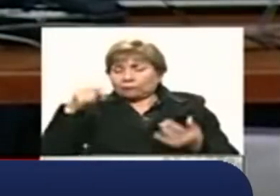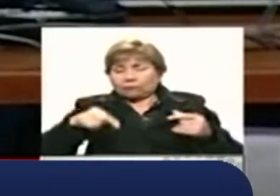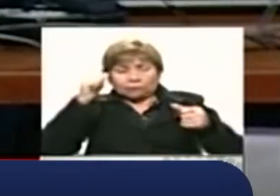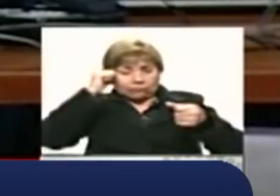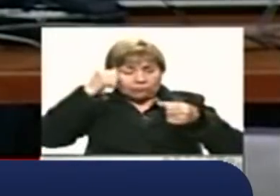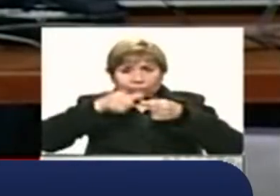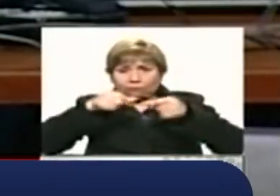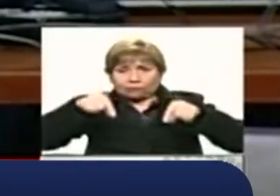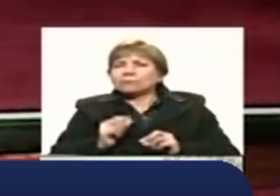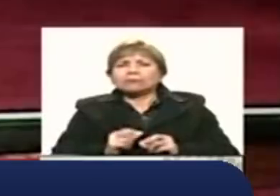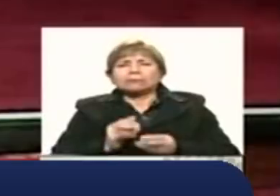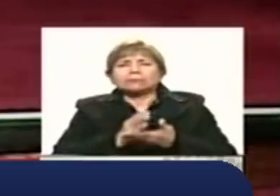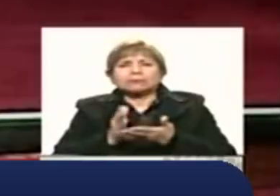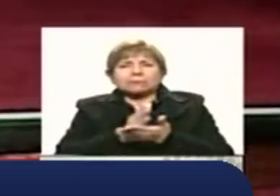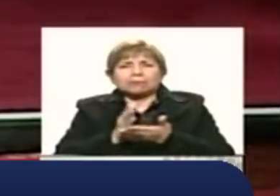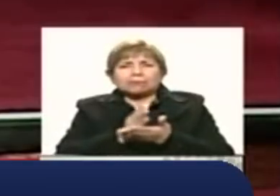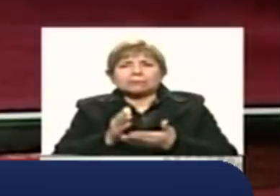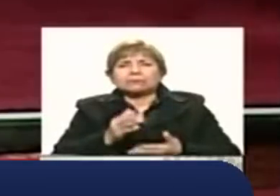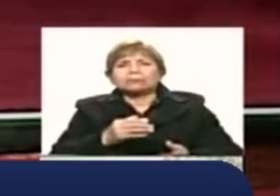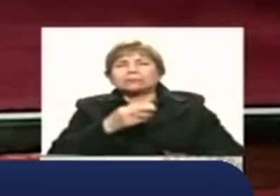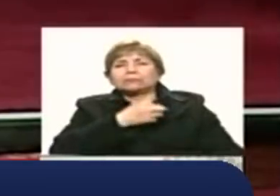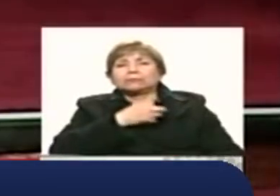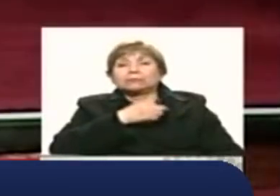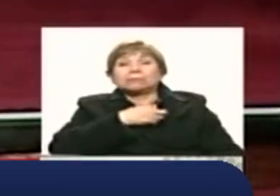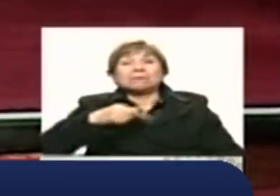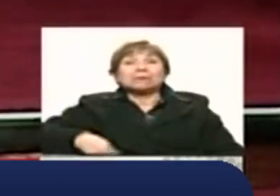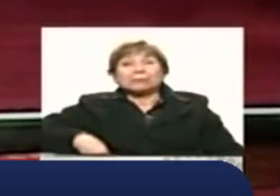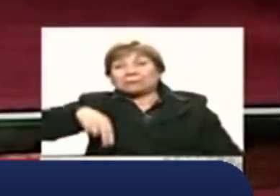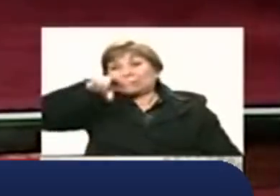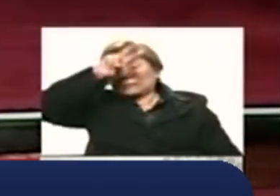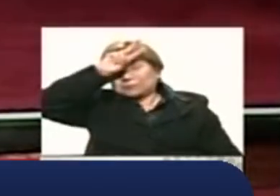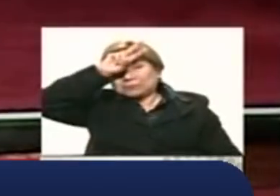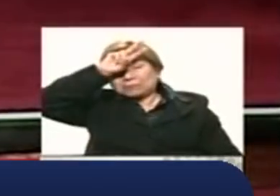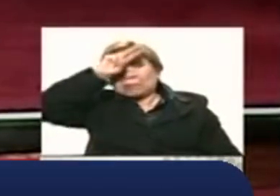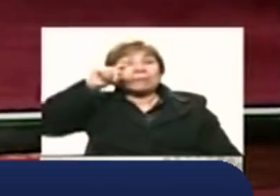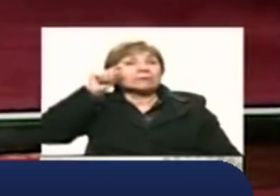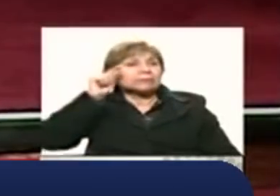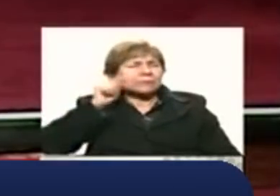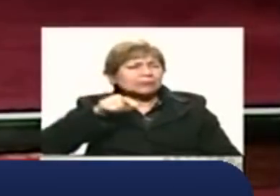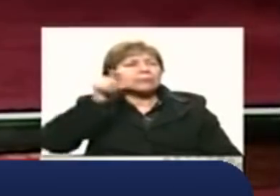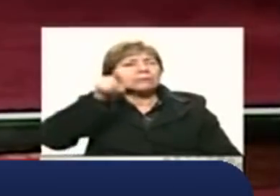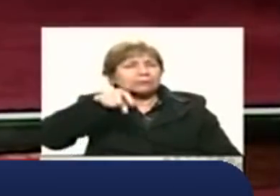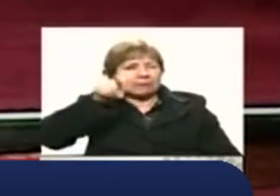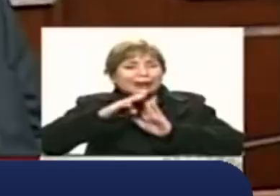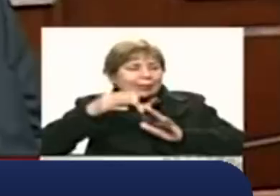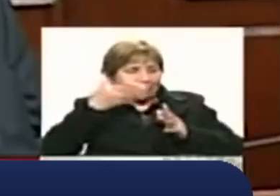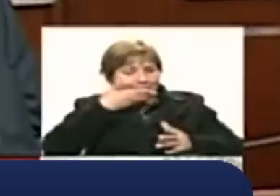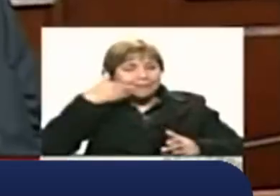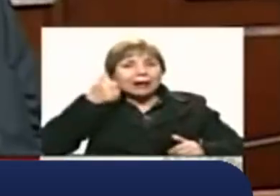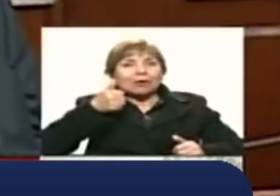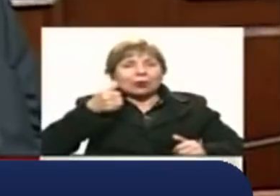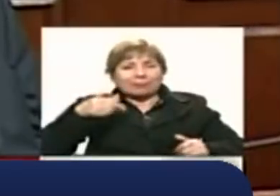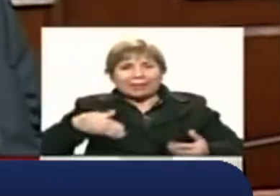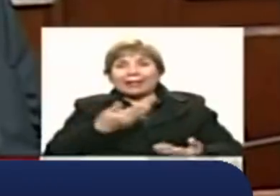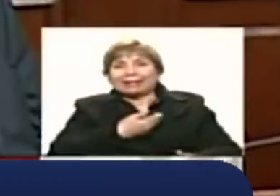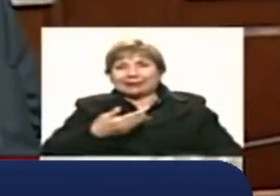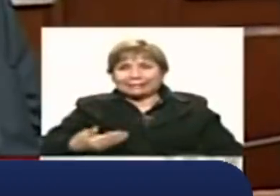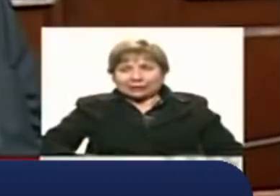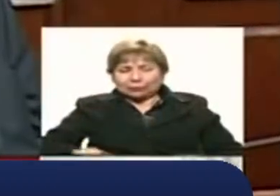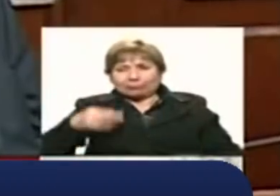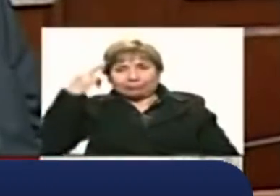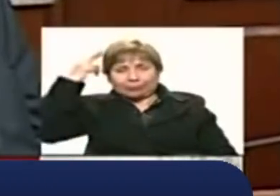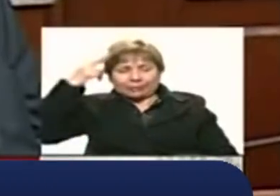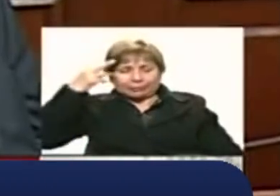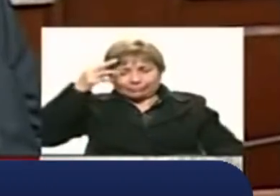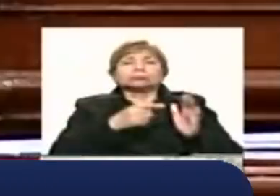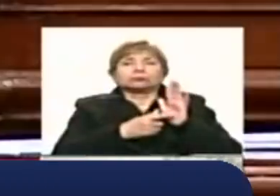que van a dejar que cada uno vote, ¿no?, de acuerdo a su conciencia. Entonces, eso hace impredecible, porque aquí los que van